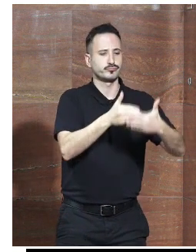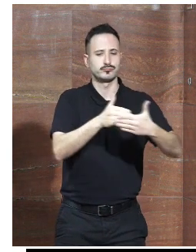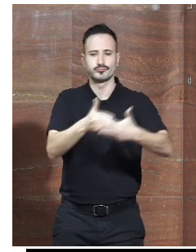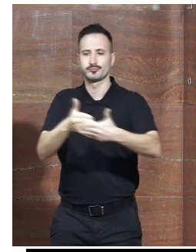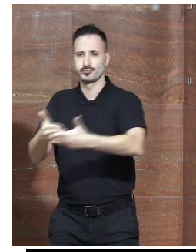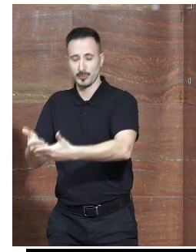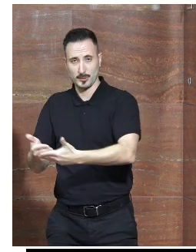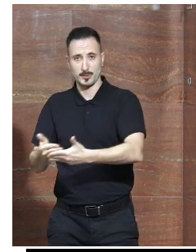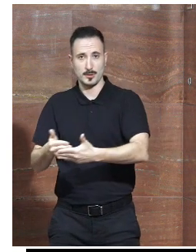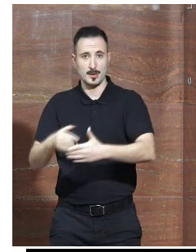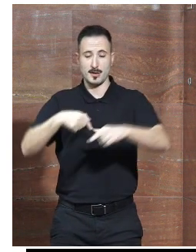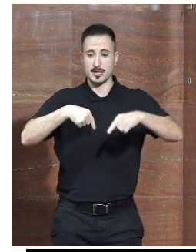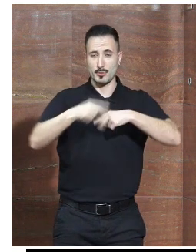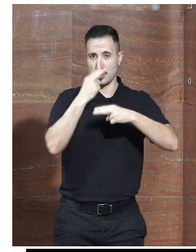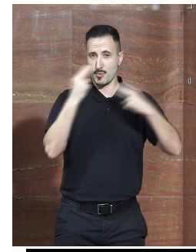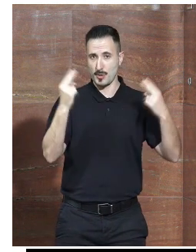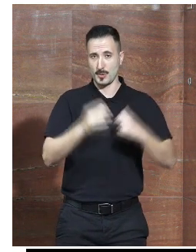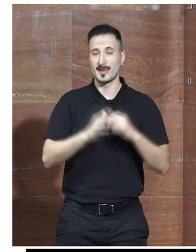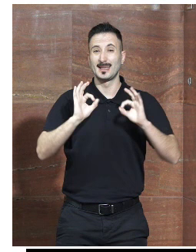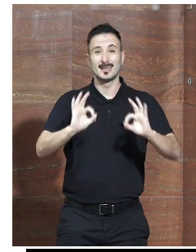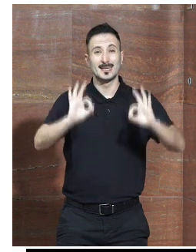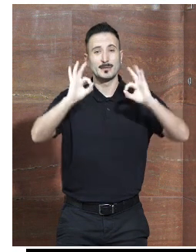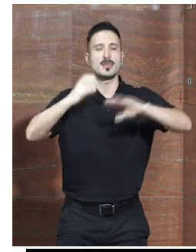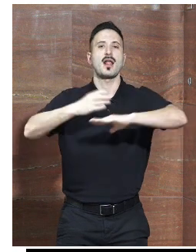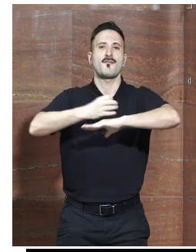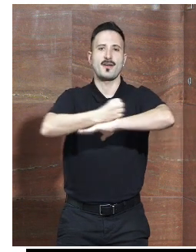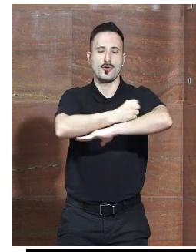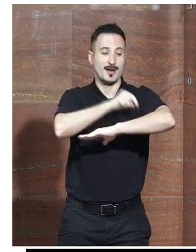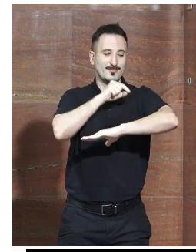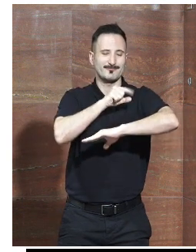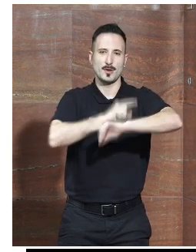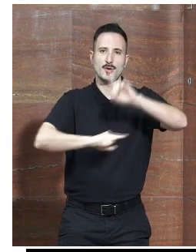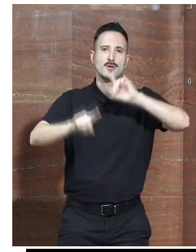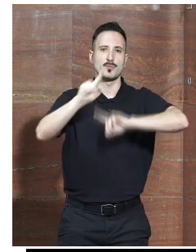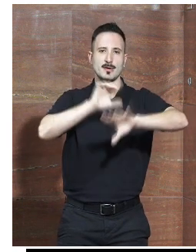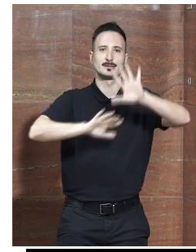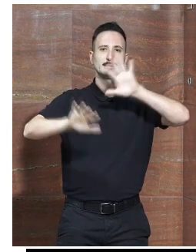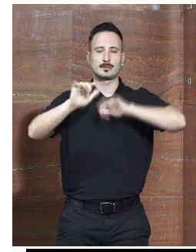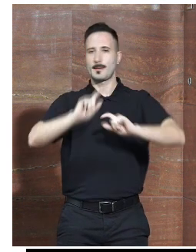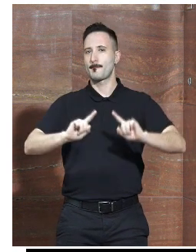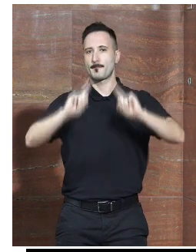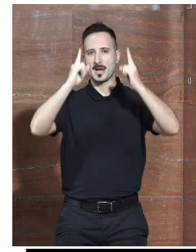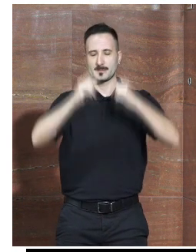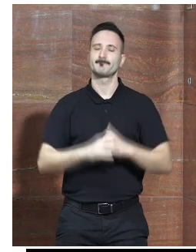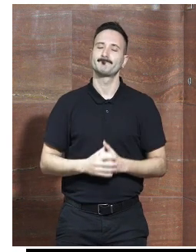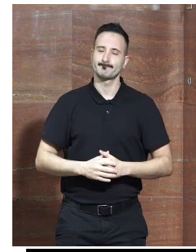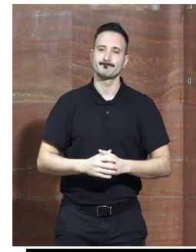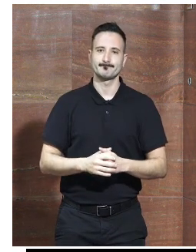siguen produciendo en el transporte público, ¿no? Sobre todo en el ferroviario, que es el más complejo para poder movernos. Sí.